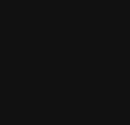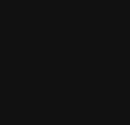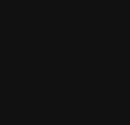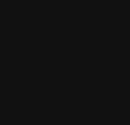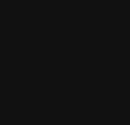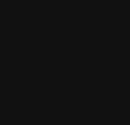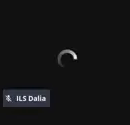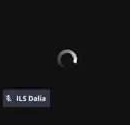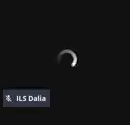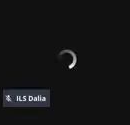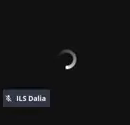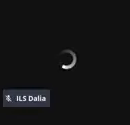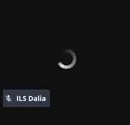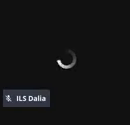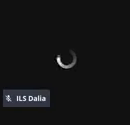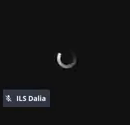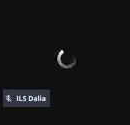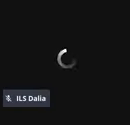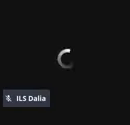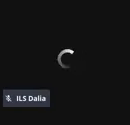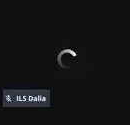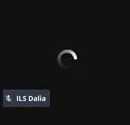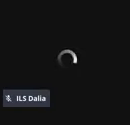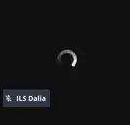es más